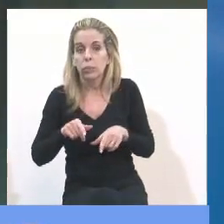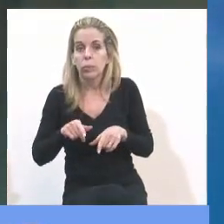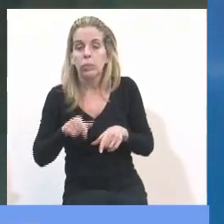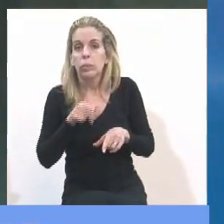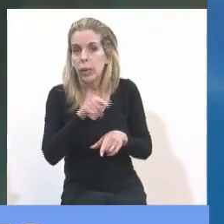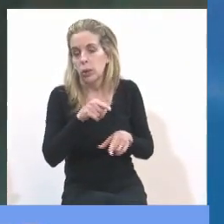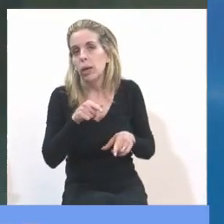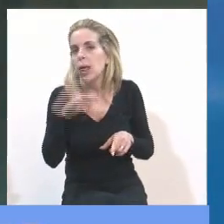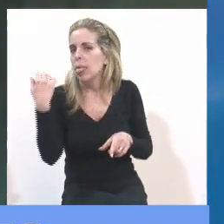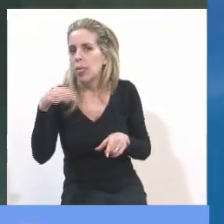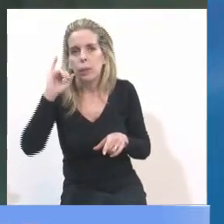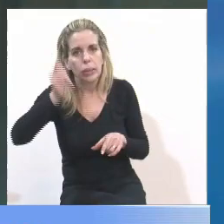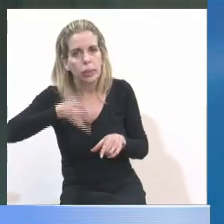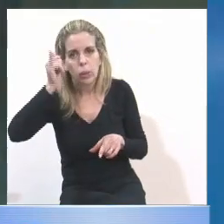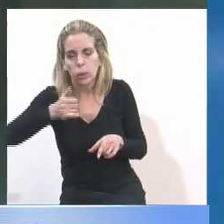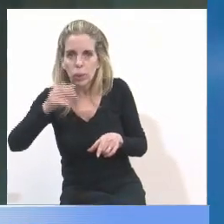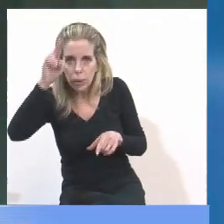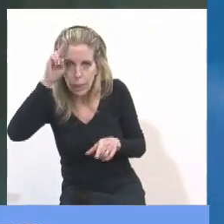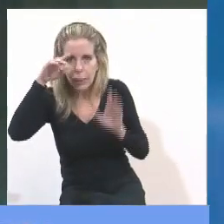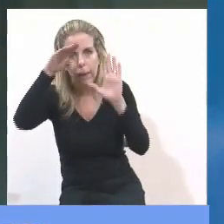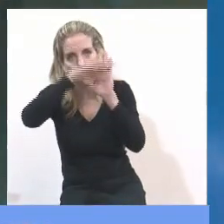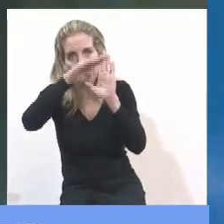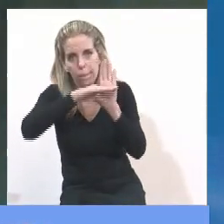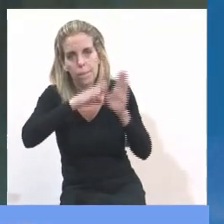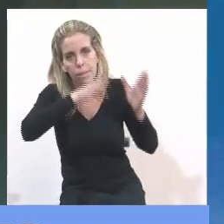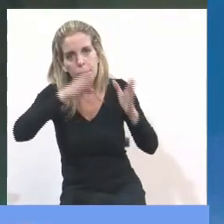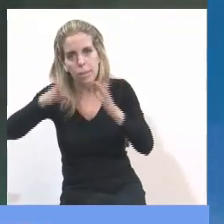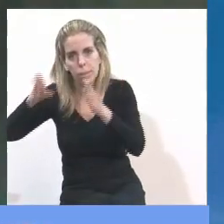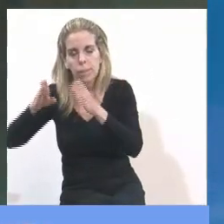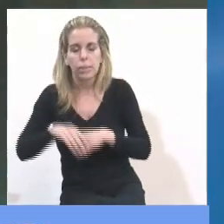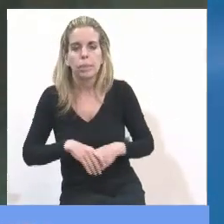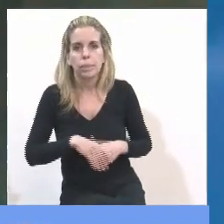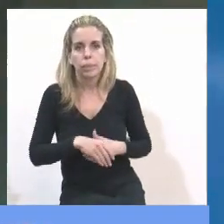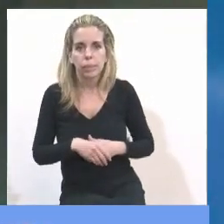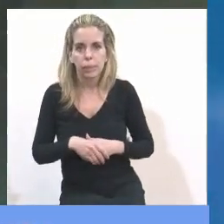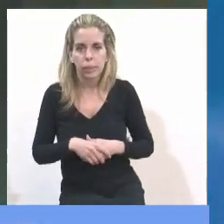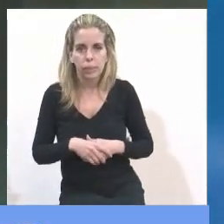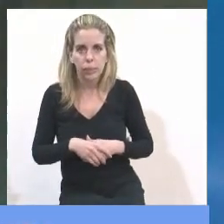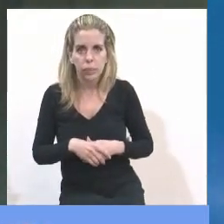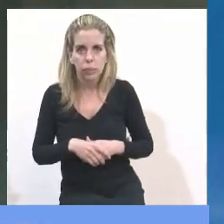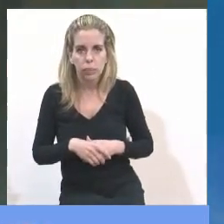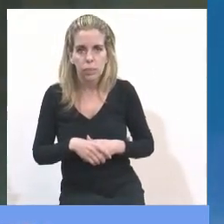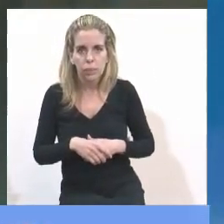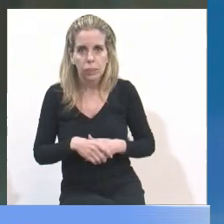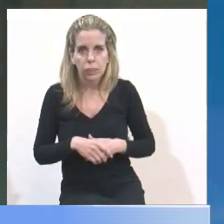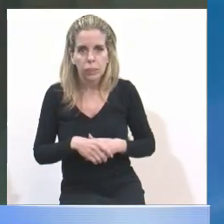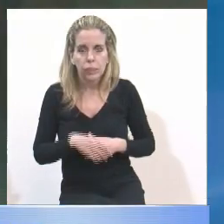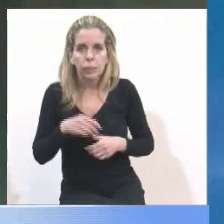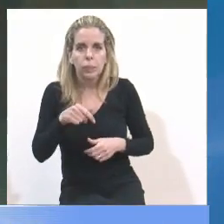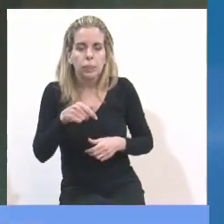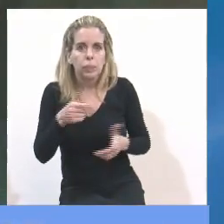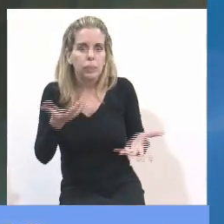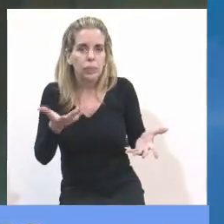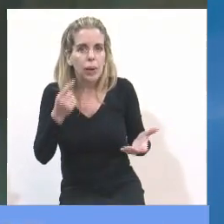designación, debe seguir y participar en este Senado de la Nación. Me cuesta todavía